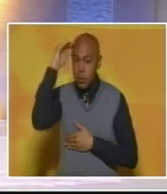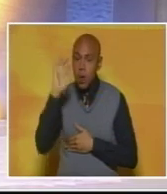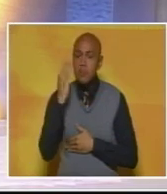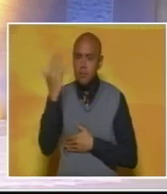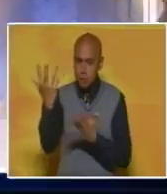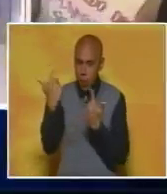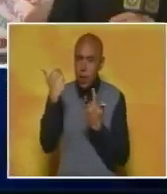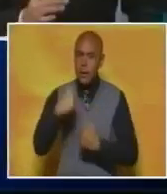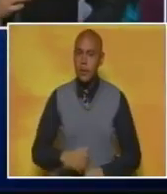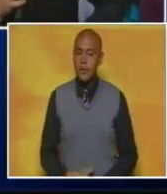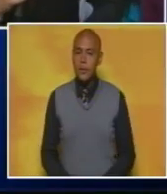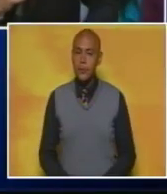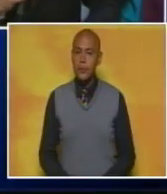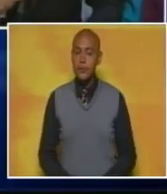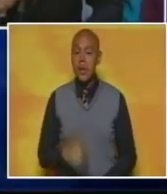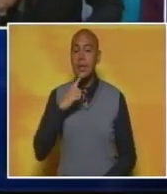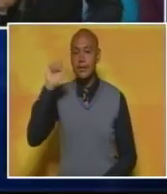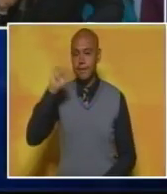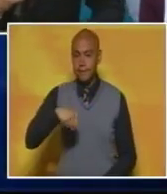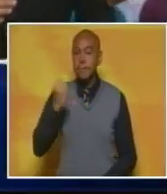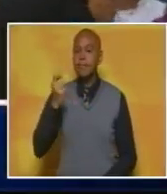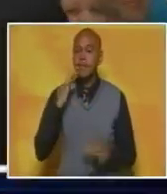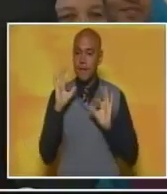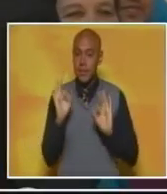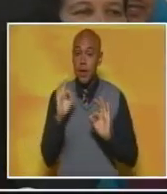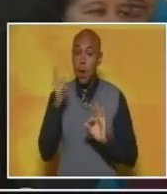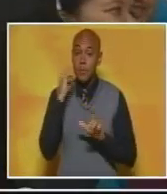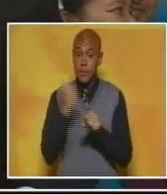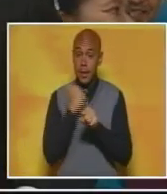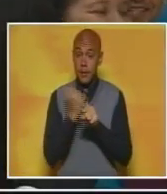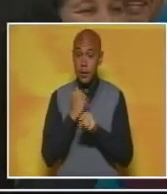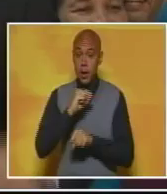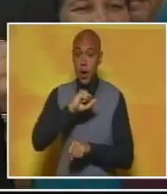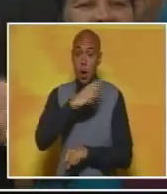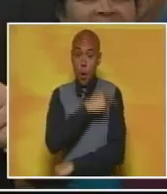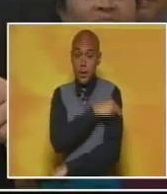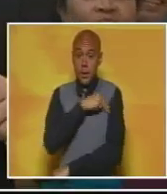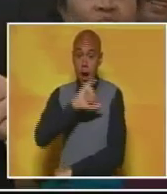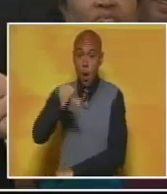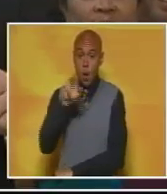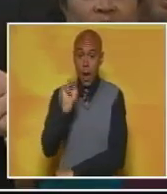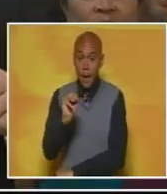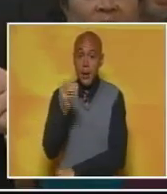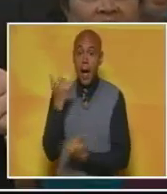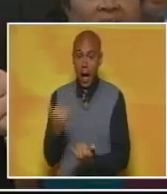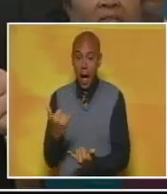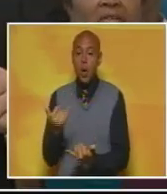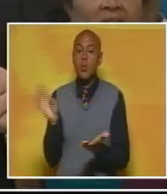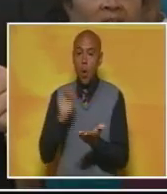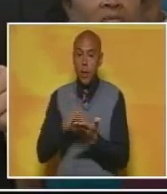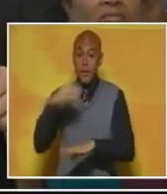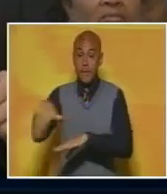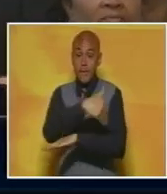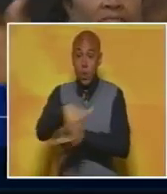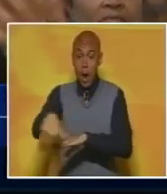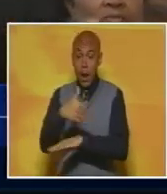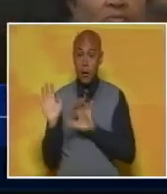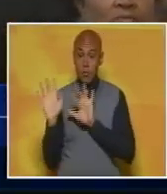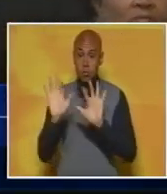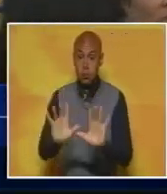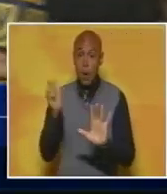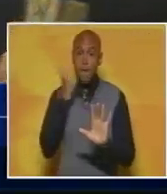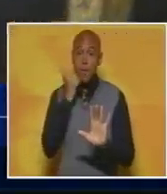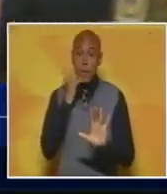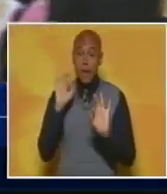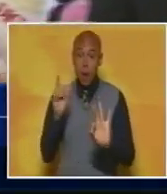cuéntanos. Sí, buenas tardes. Los trabajadores del JM de Los Ríos nuevamente salen a las afueras de este centro asistencial